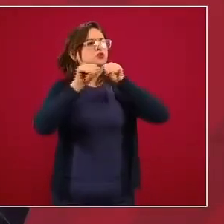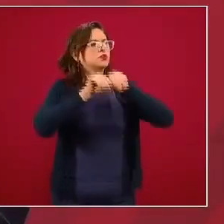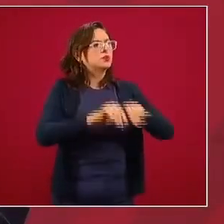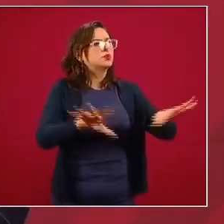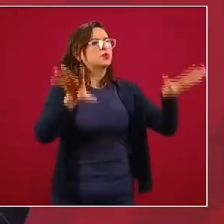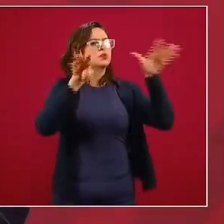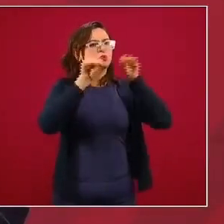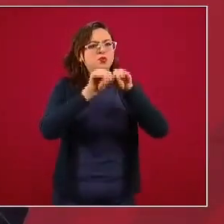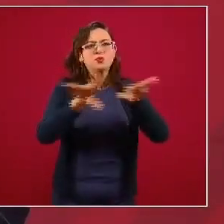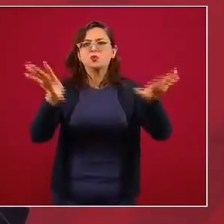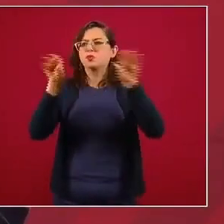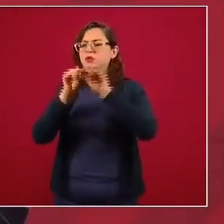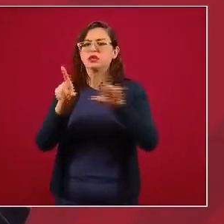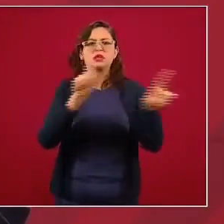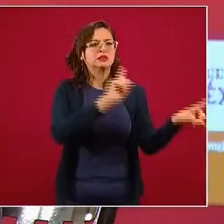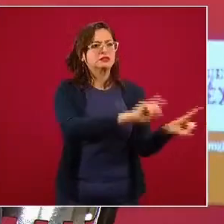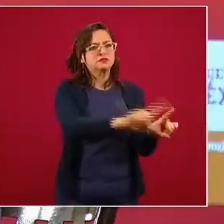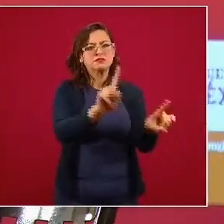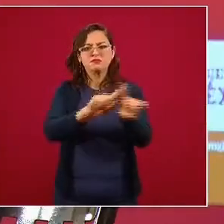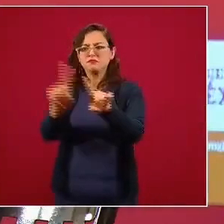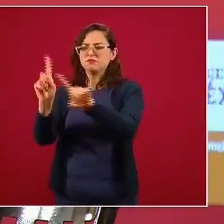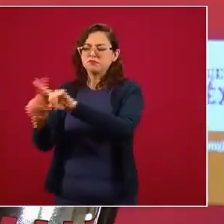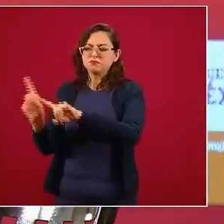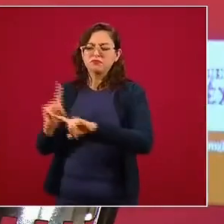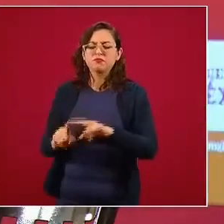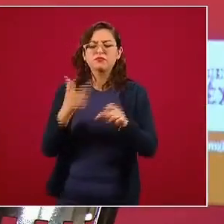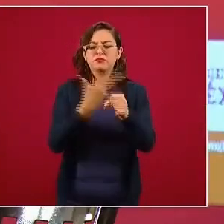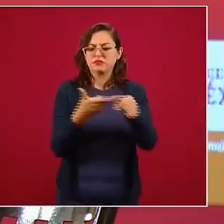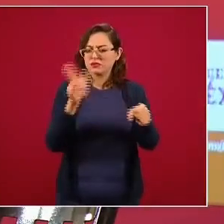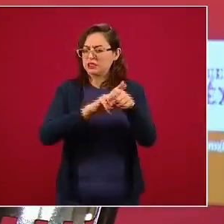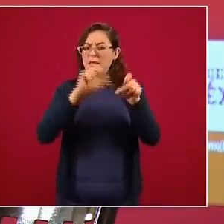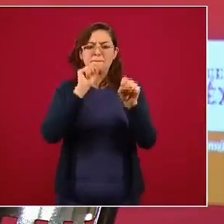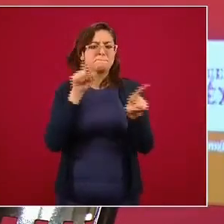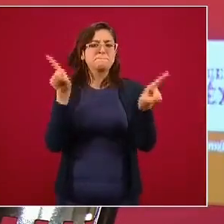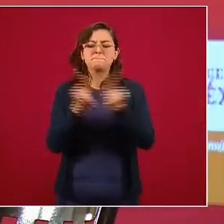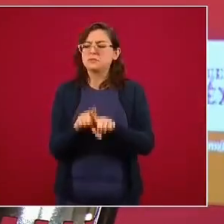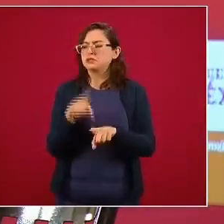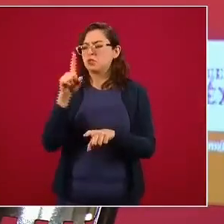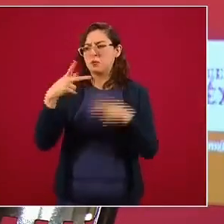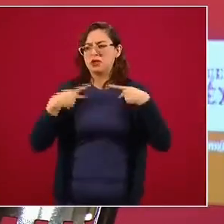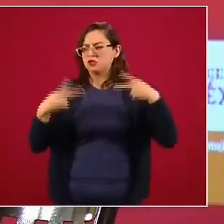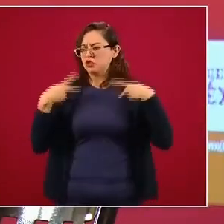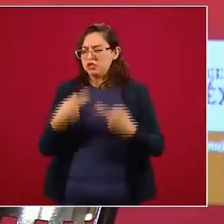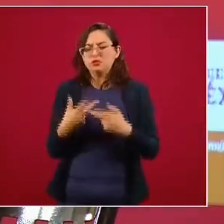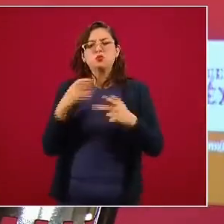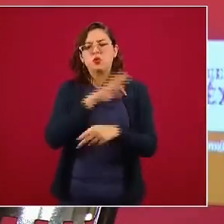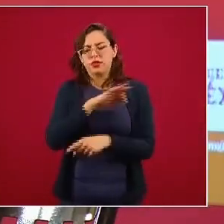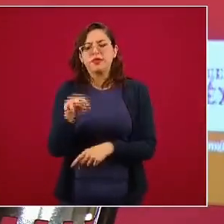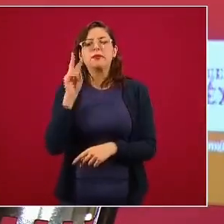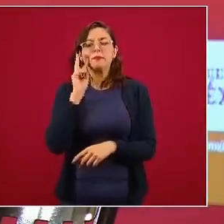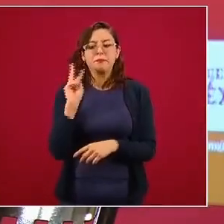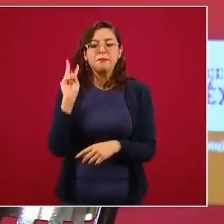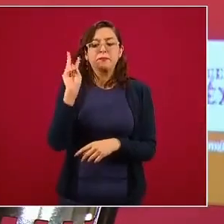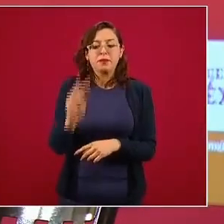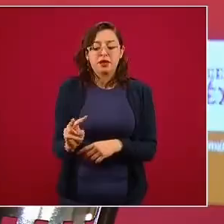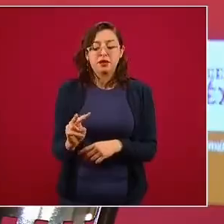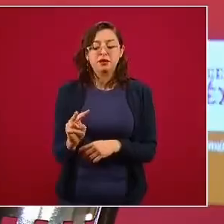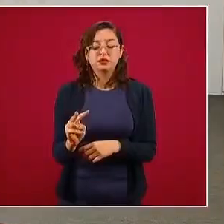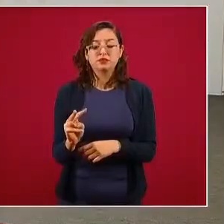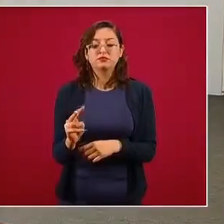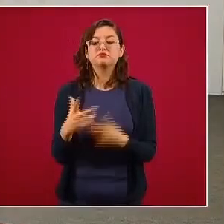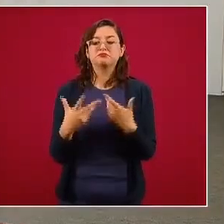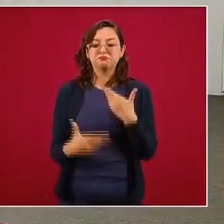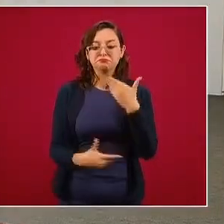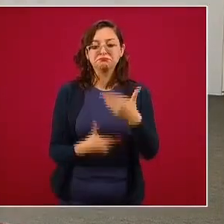disposición de las comunidades profesionales o incluso a disposición del público, están ahí en el sitio de coronavirus, y entonces es